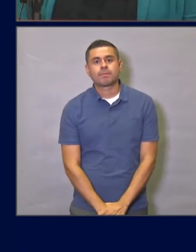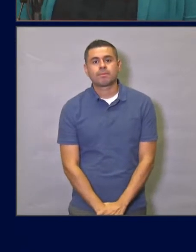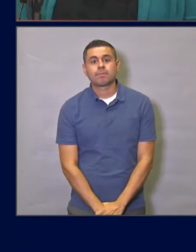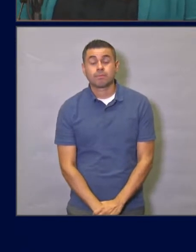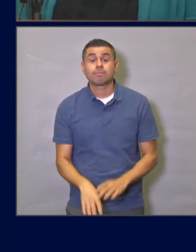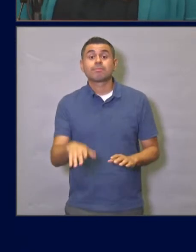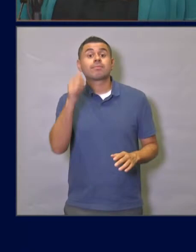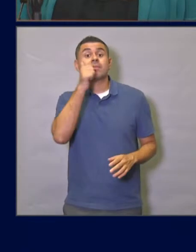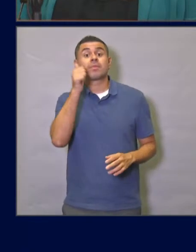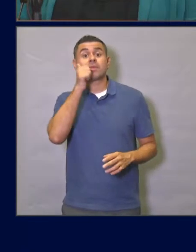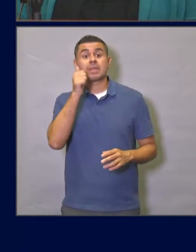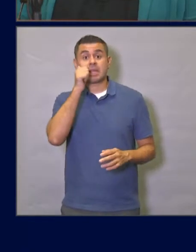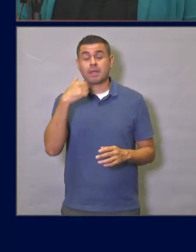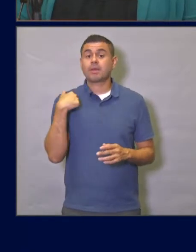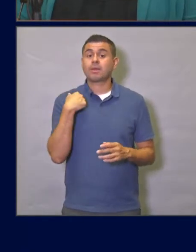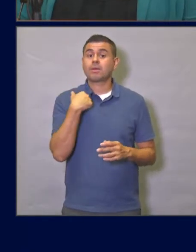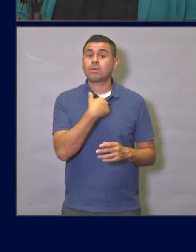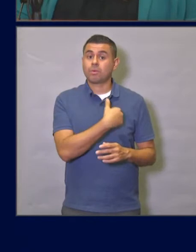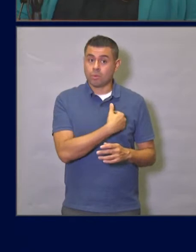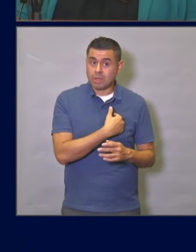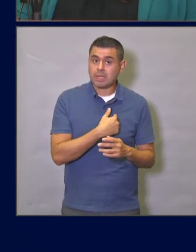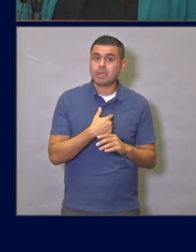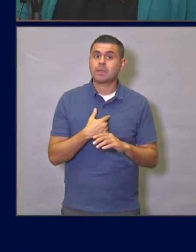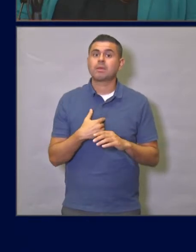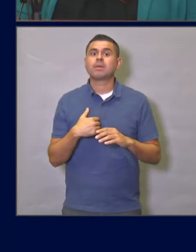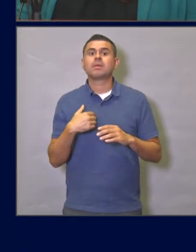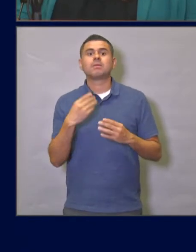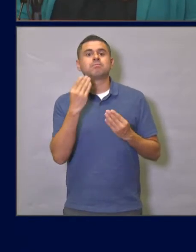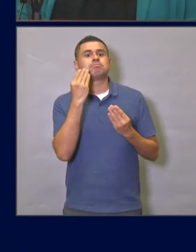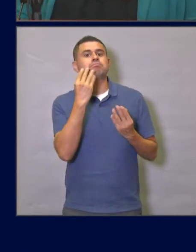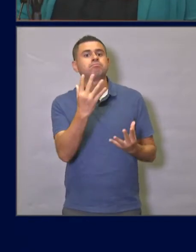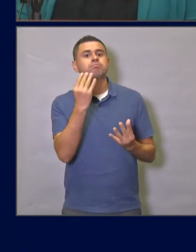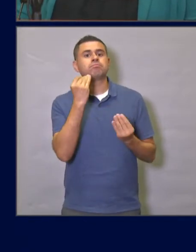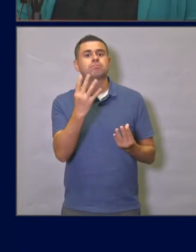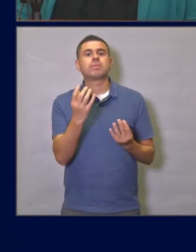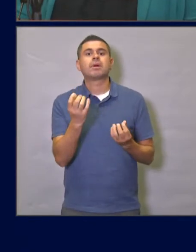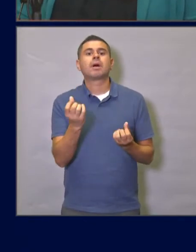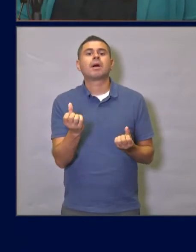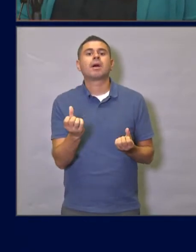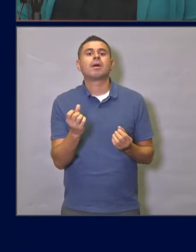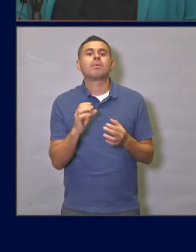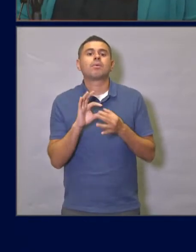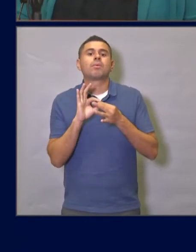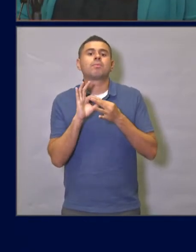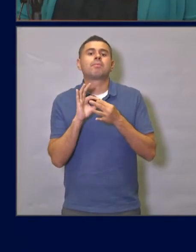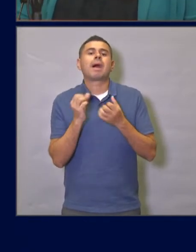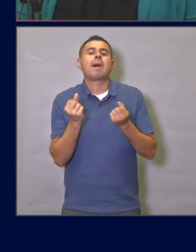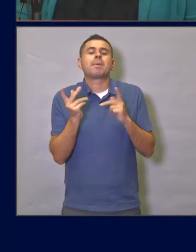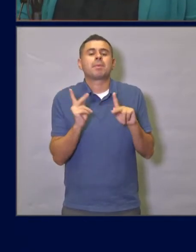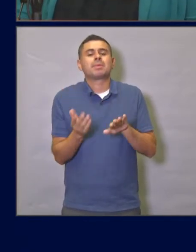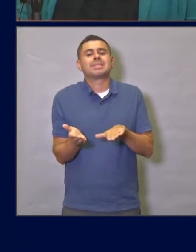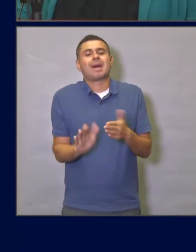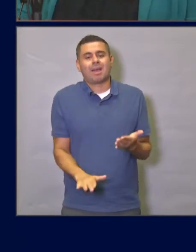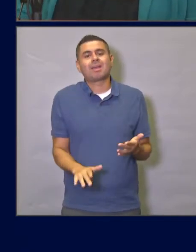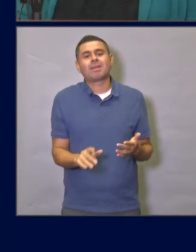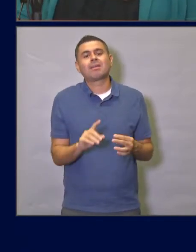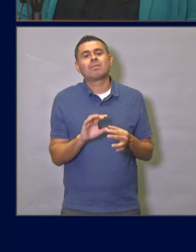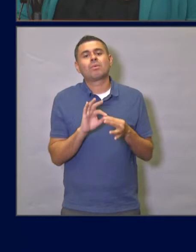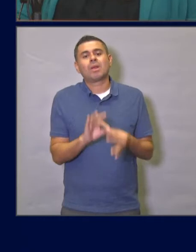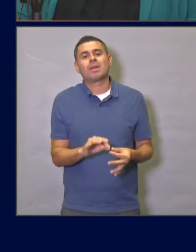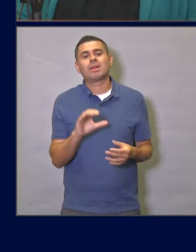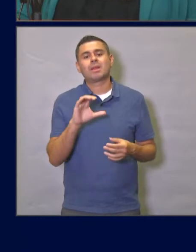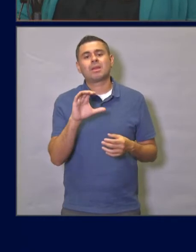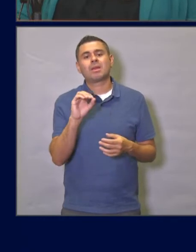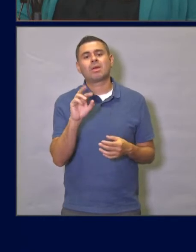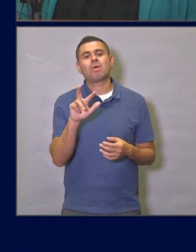Cada día informamos sobre las personas que han fallecido a causa de COVID-19 y cada muerte